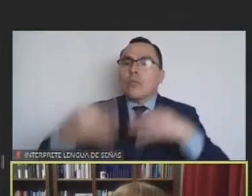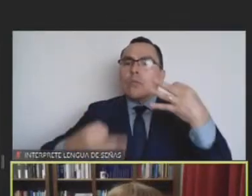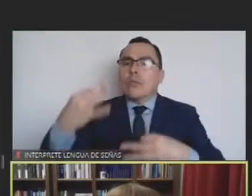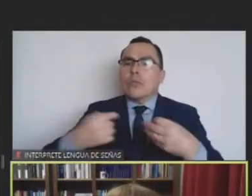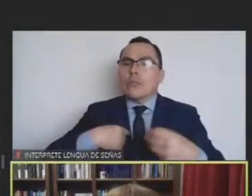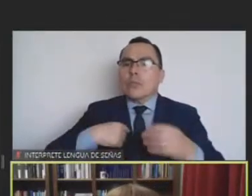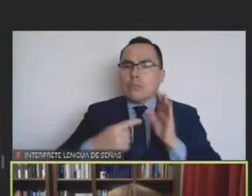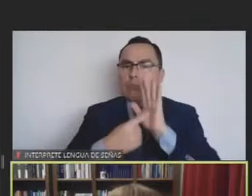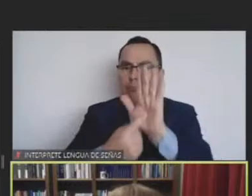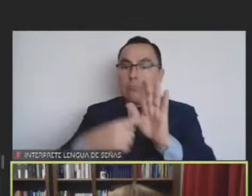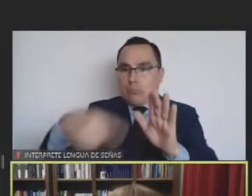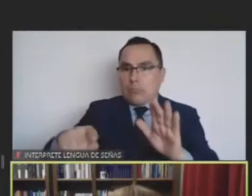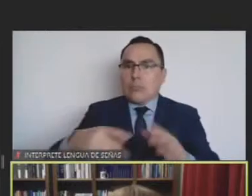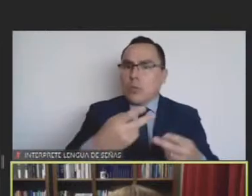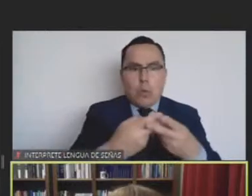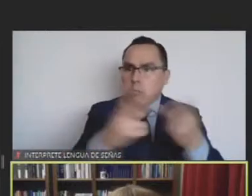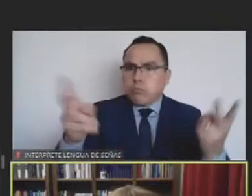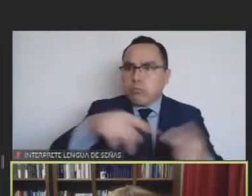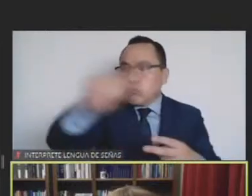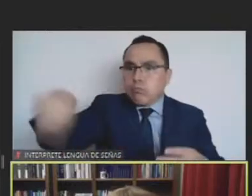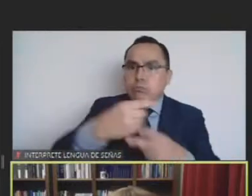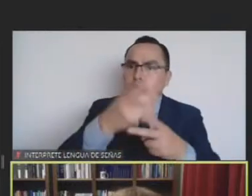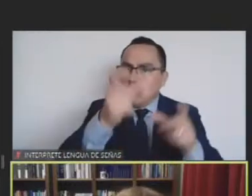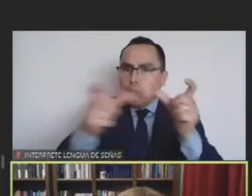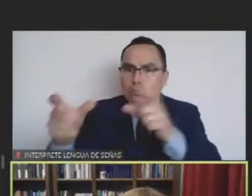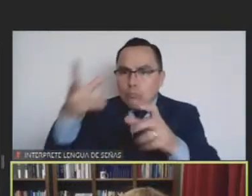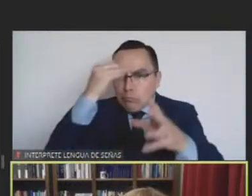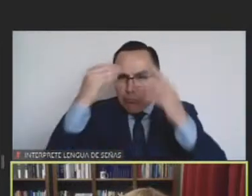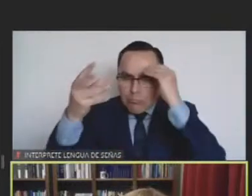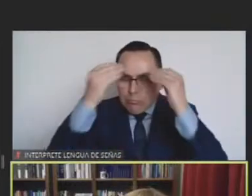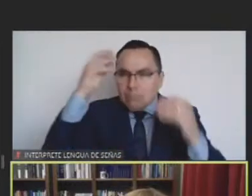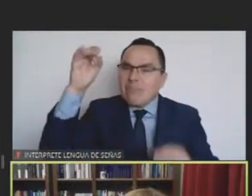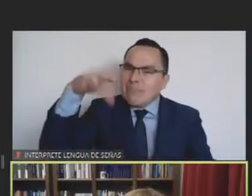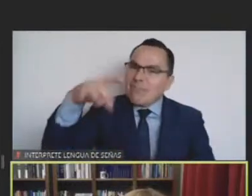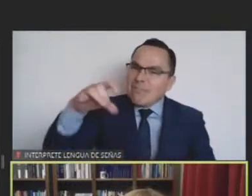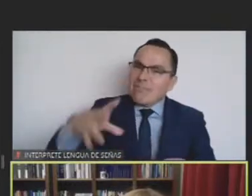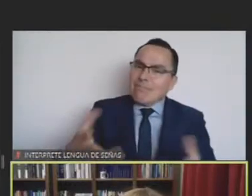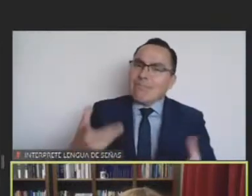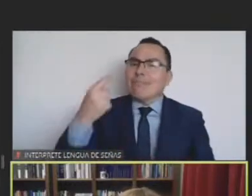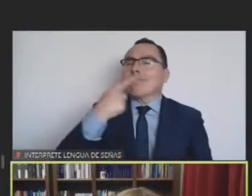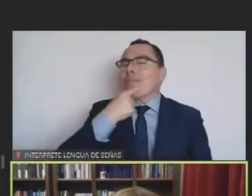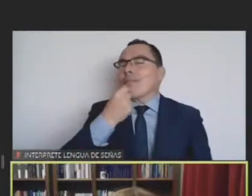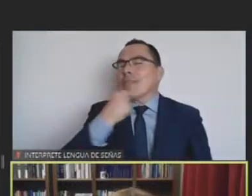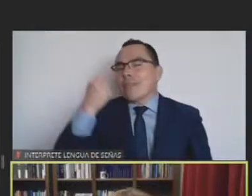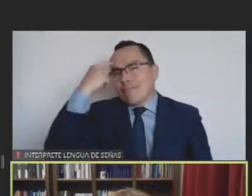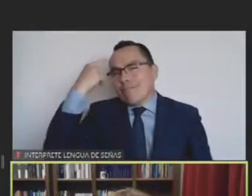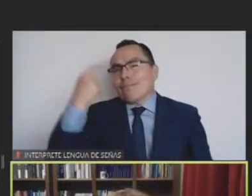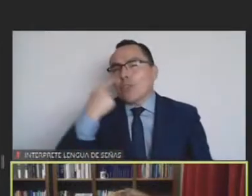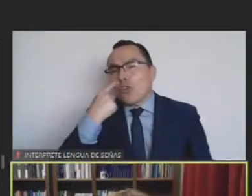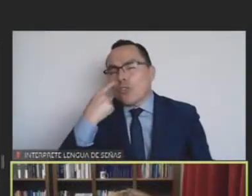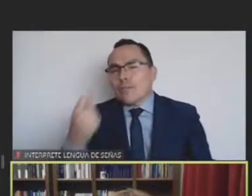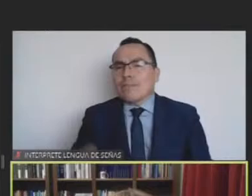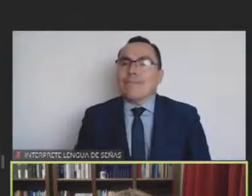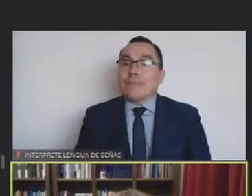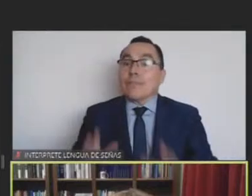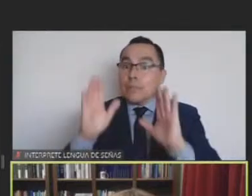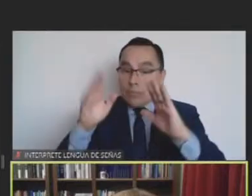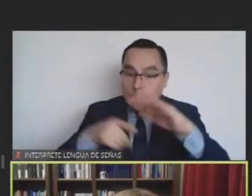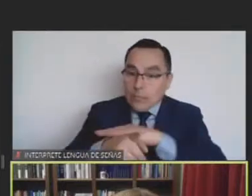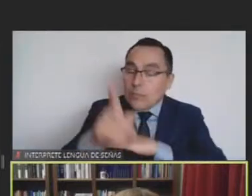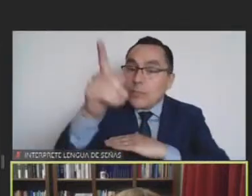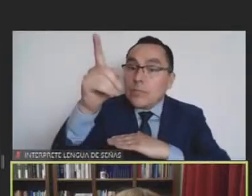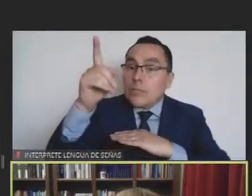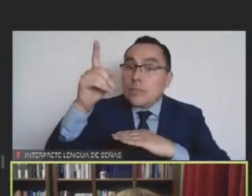nuestra Constitución establece el principio de inexcusabilidad judicial. Y también el derecho a acceso a la información